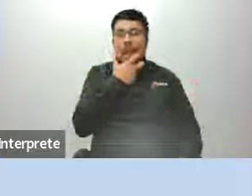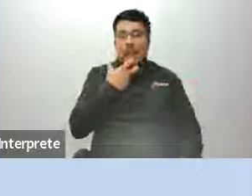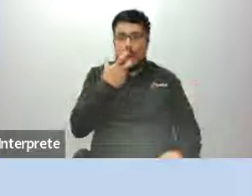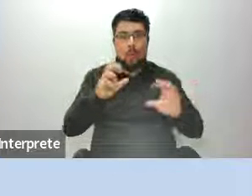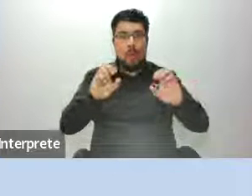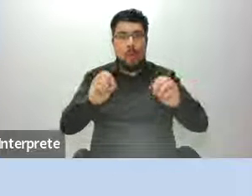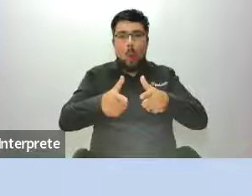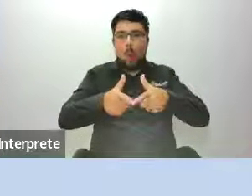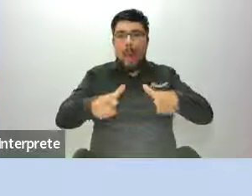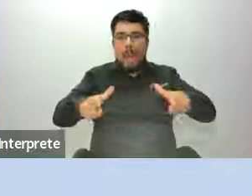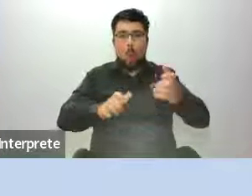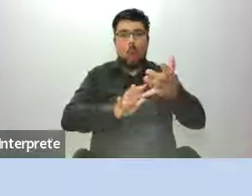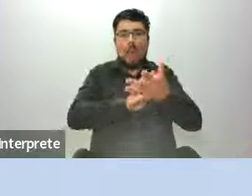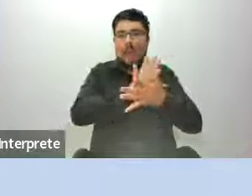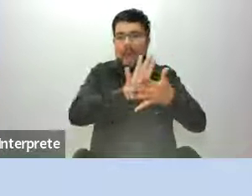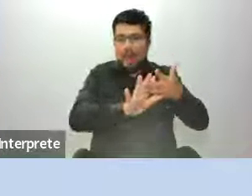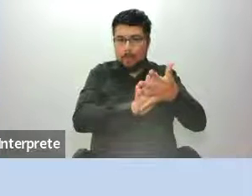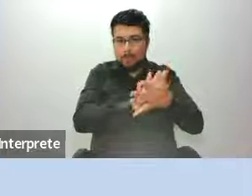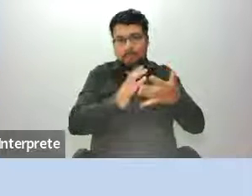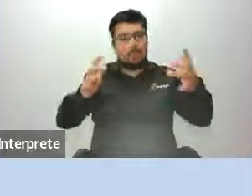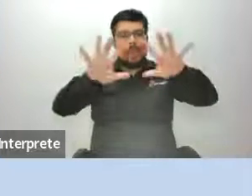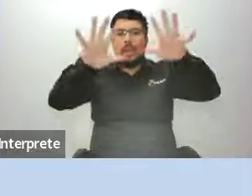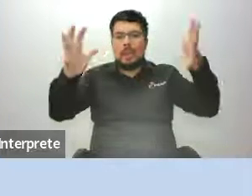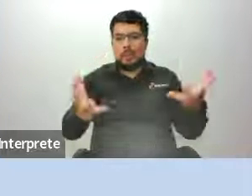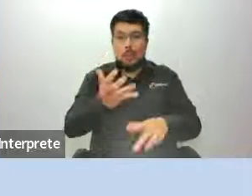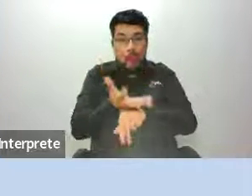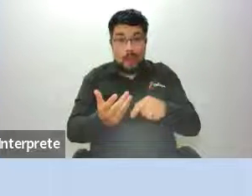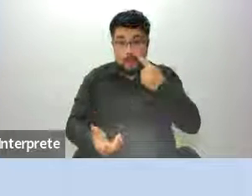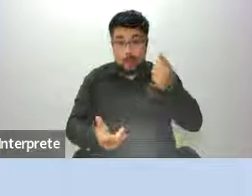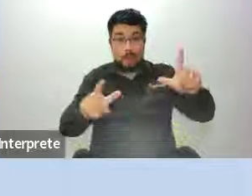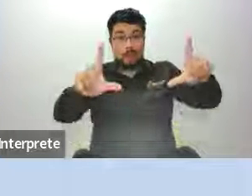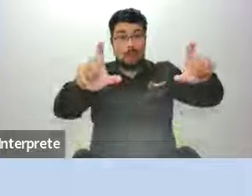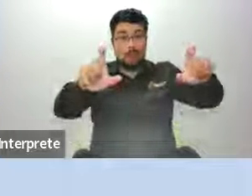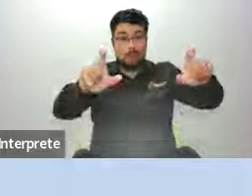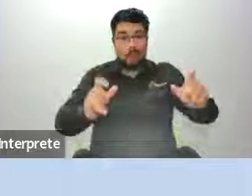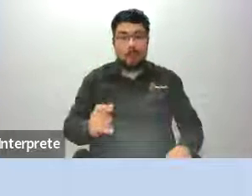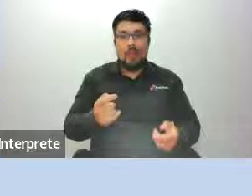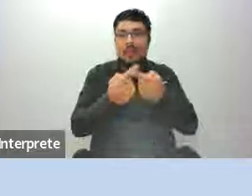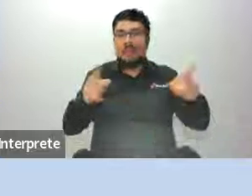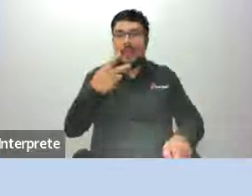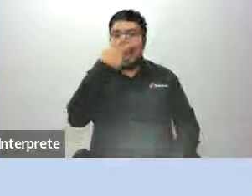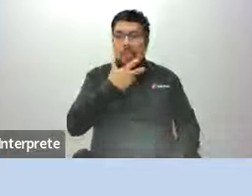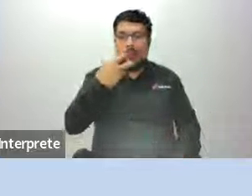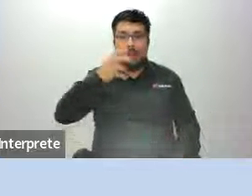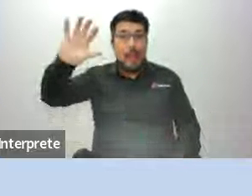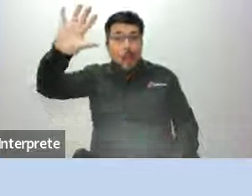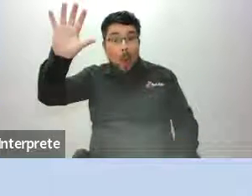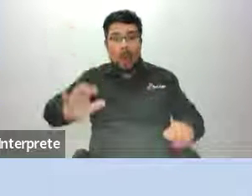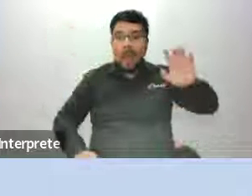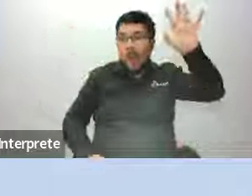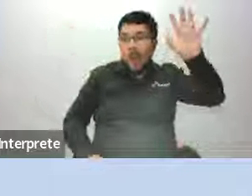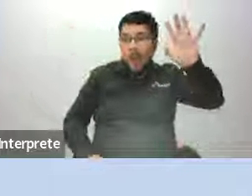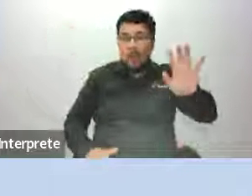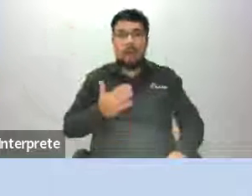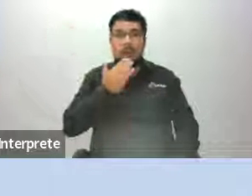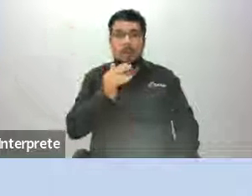en el mundo, como vemos en una imagen donde hay distintos idiomas diciendo hola, también hay una persona que está moviendo la mano, ¿sí? En gesto